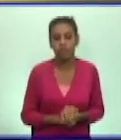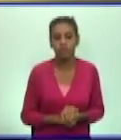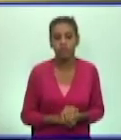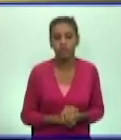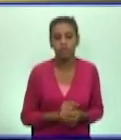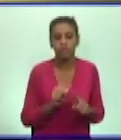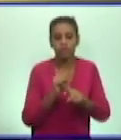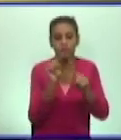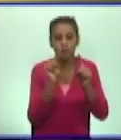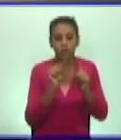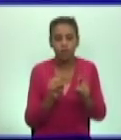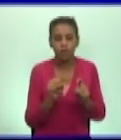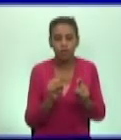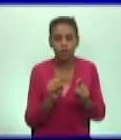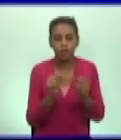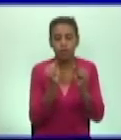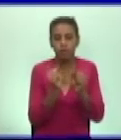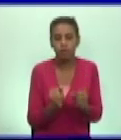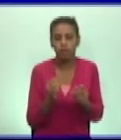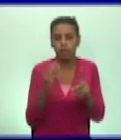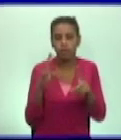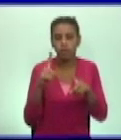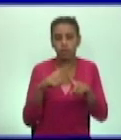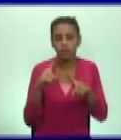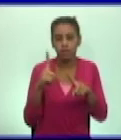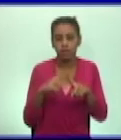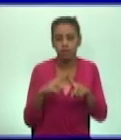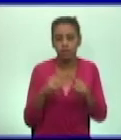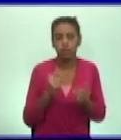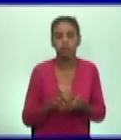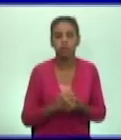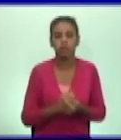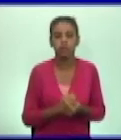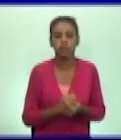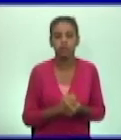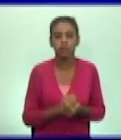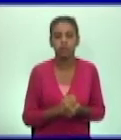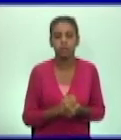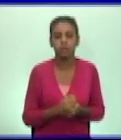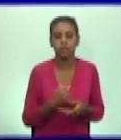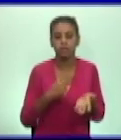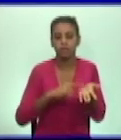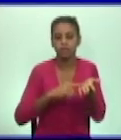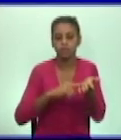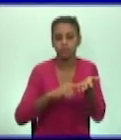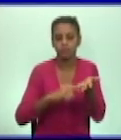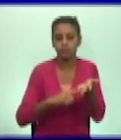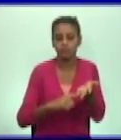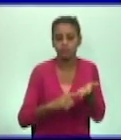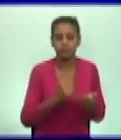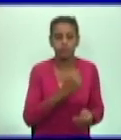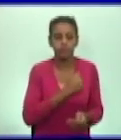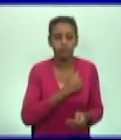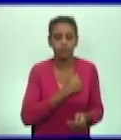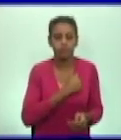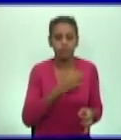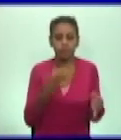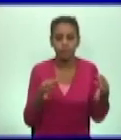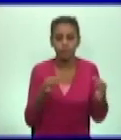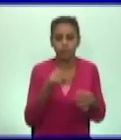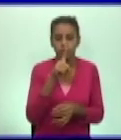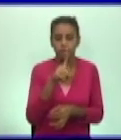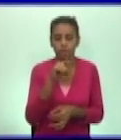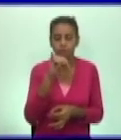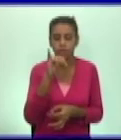ser la interrogante que le va a quedar de tarea de estudio individual para el resto de la semana. Quiero que en la página 163 del